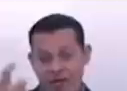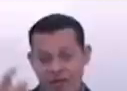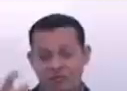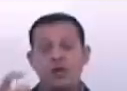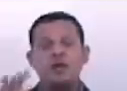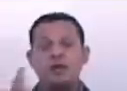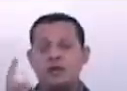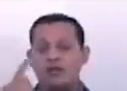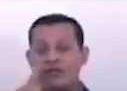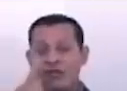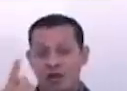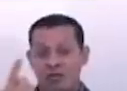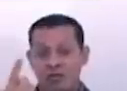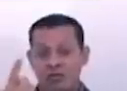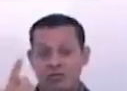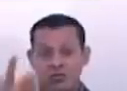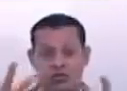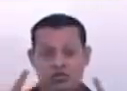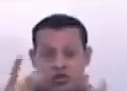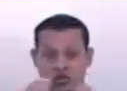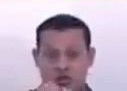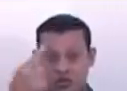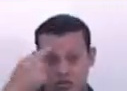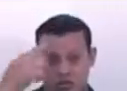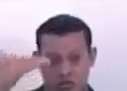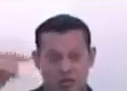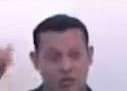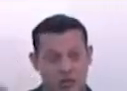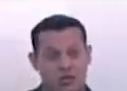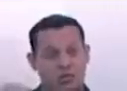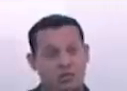Vemos también del otro lado, en los socios politiqueros de ahorita,